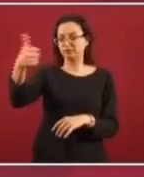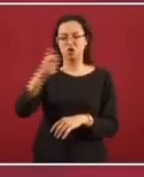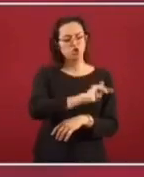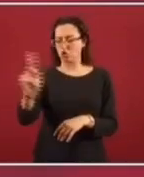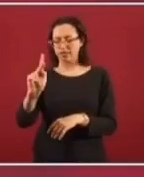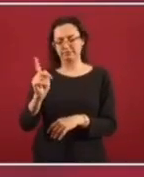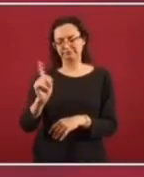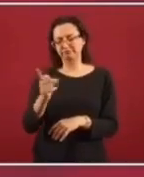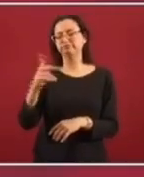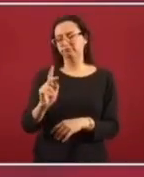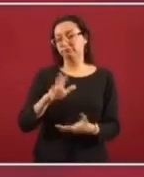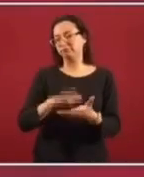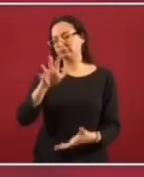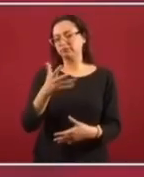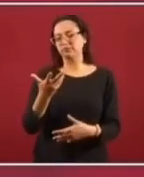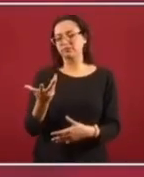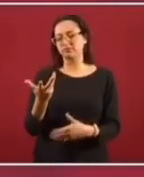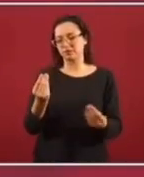todas, pero sí,